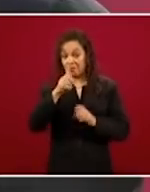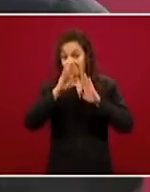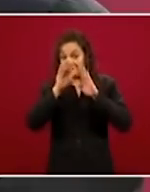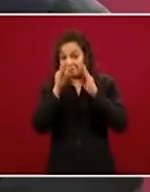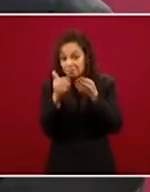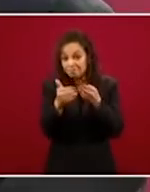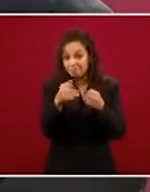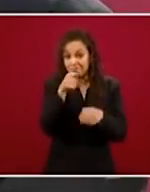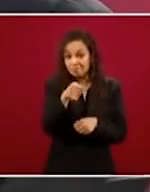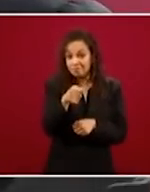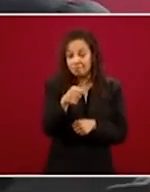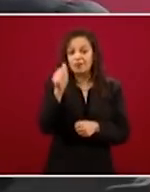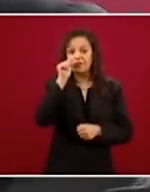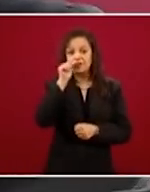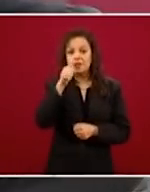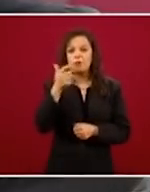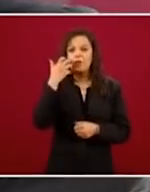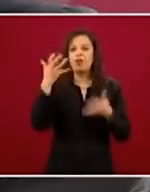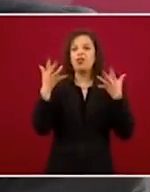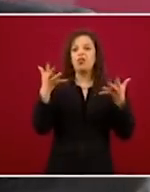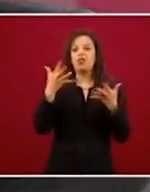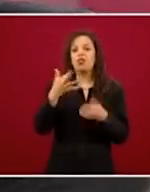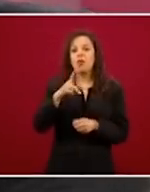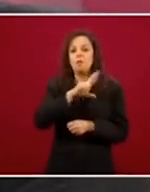de privatizar todo